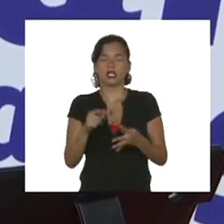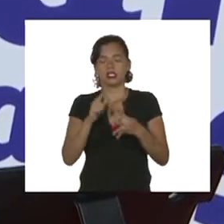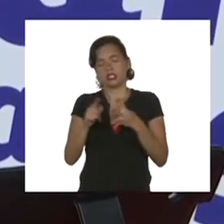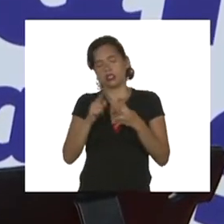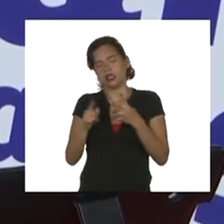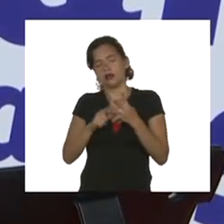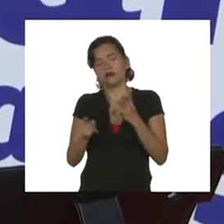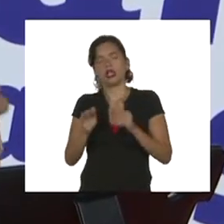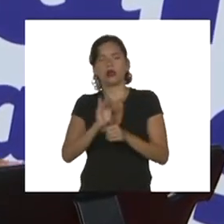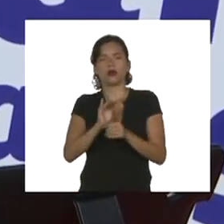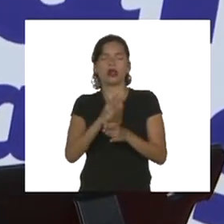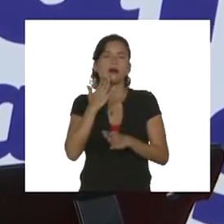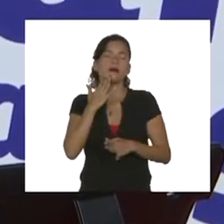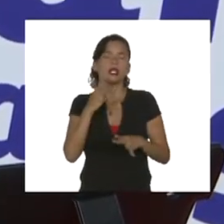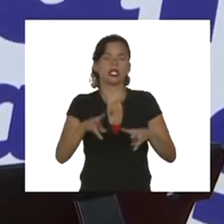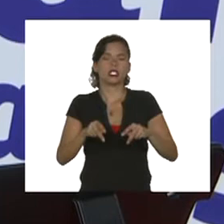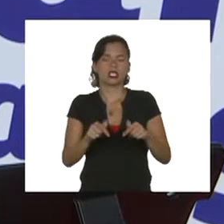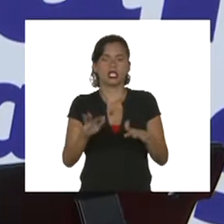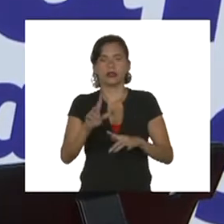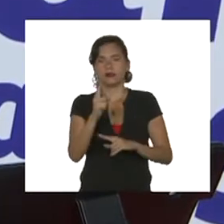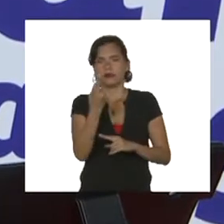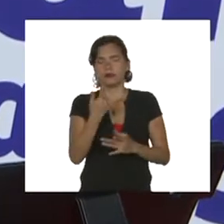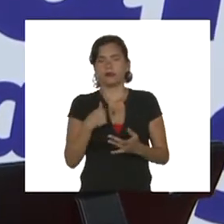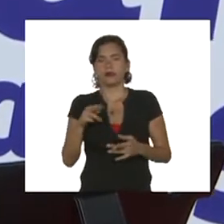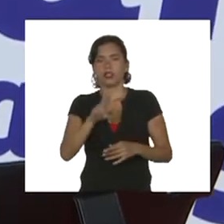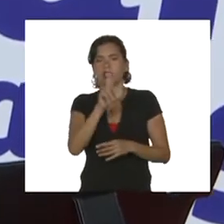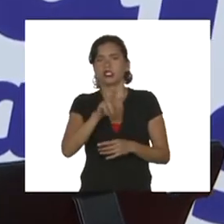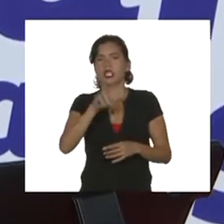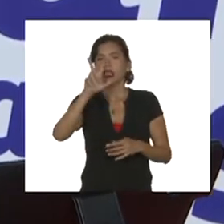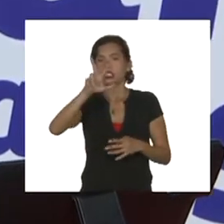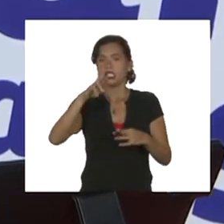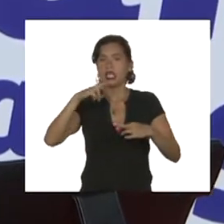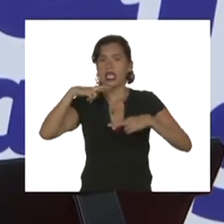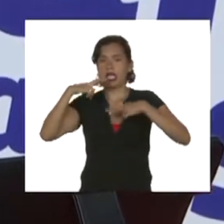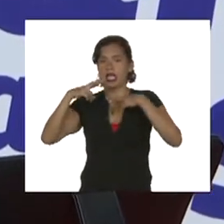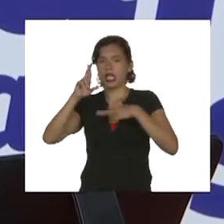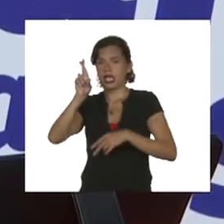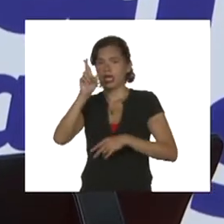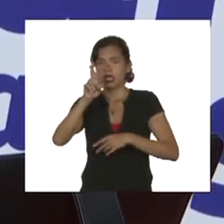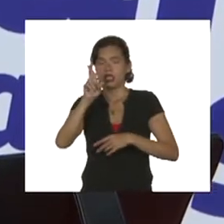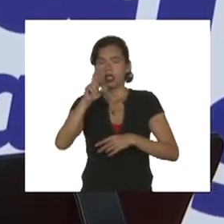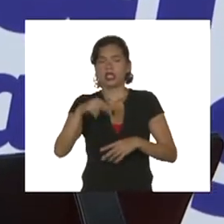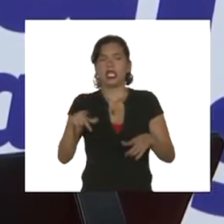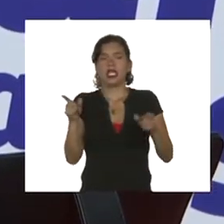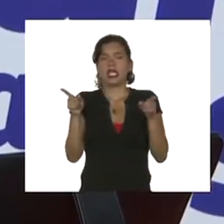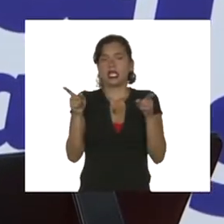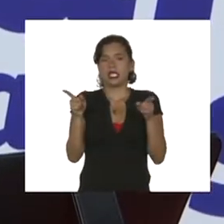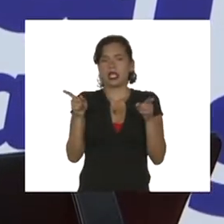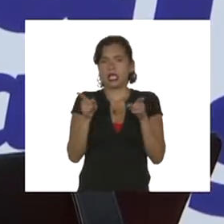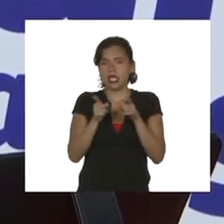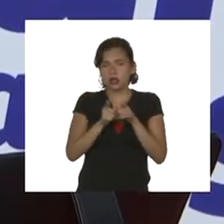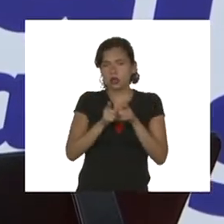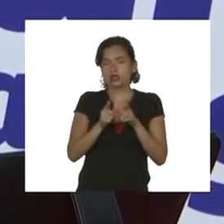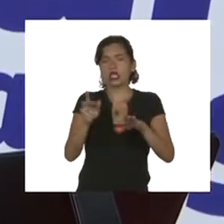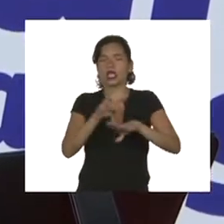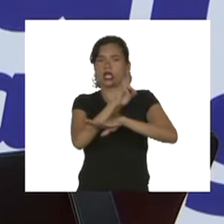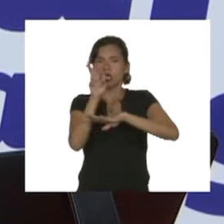madres tierras, uno de ellos es que vamos a utilizar las tres R's, reduce, reusa y recicla.